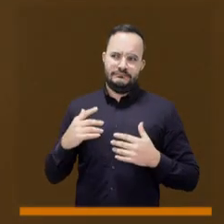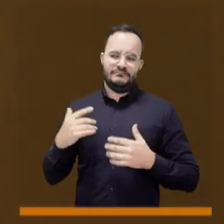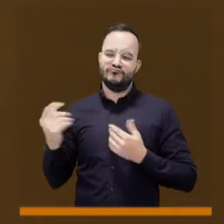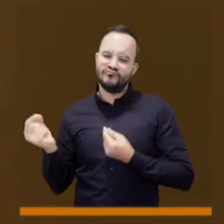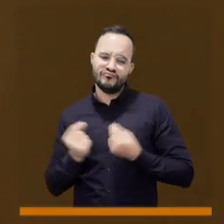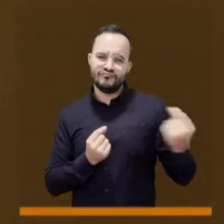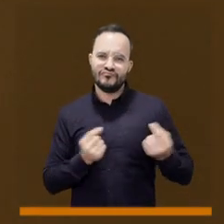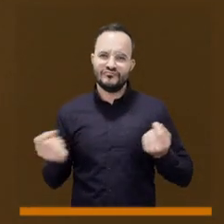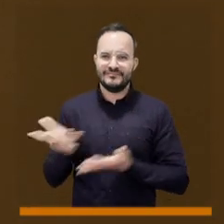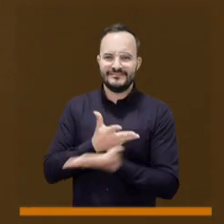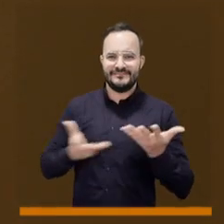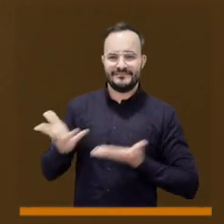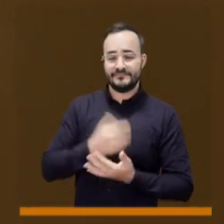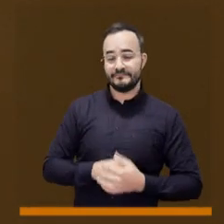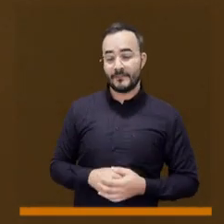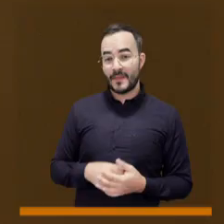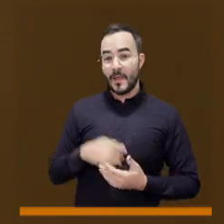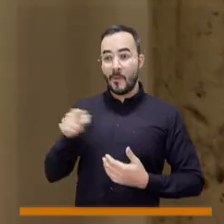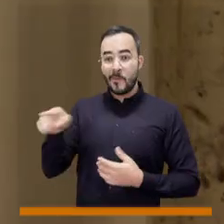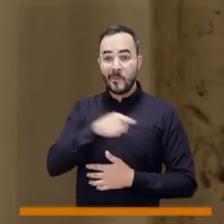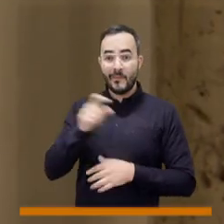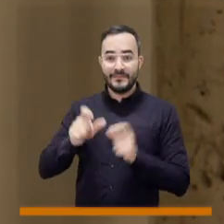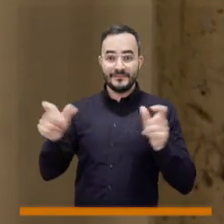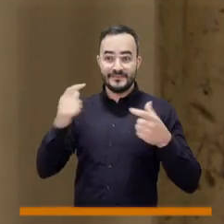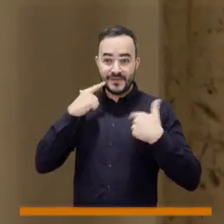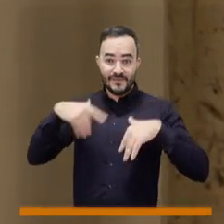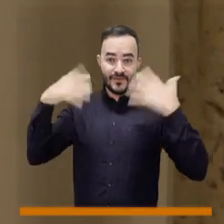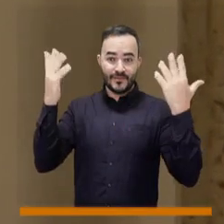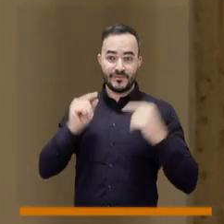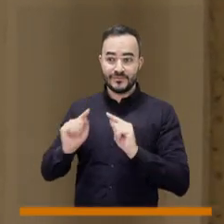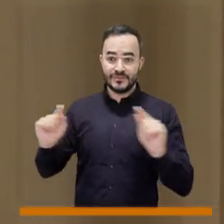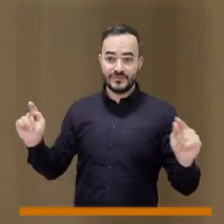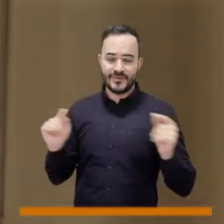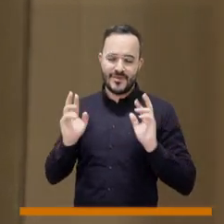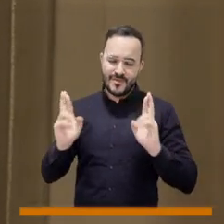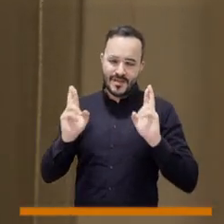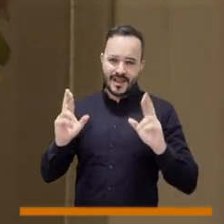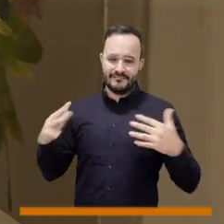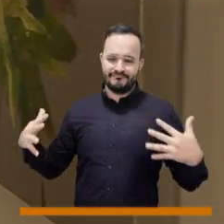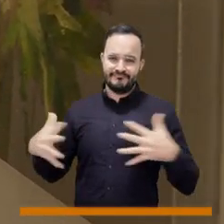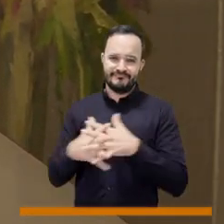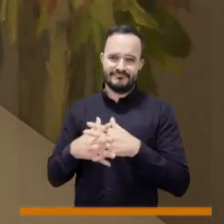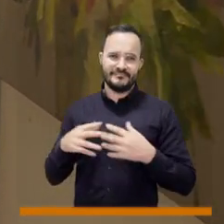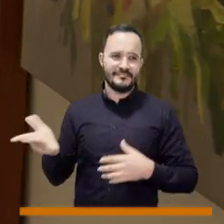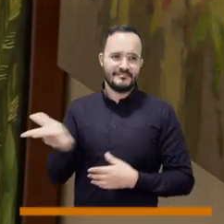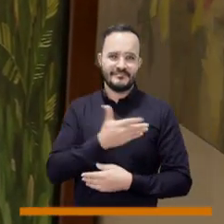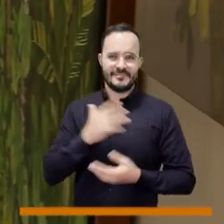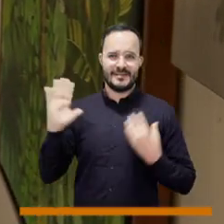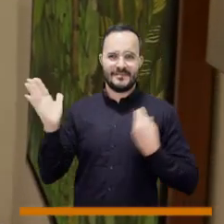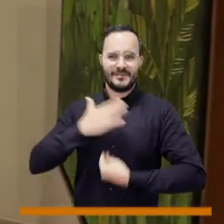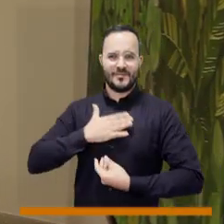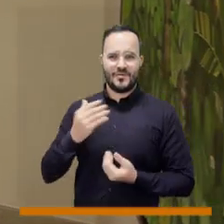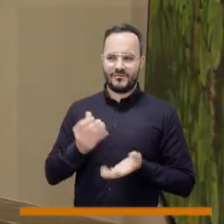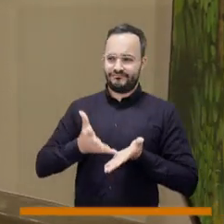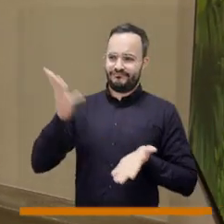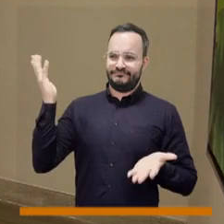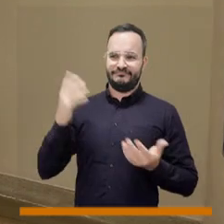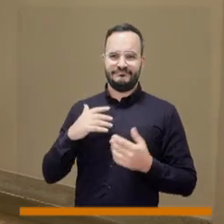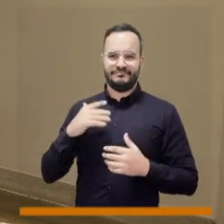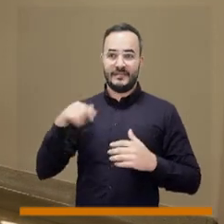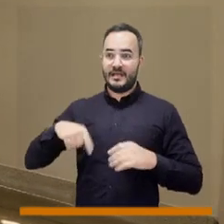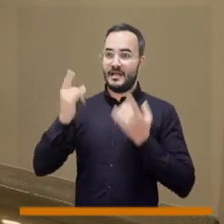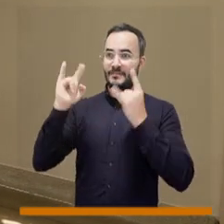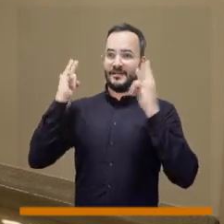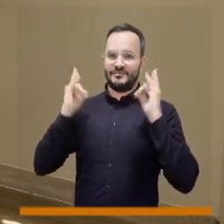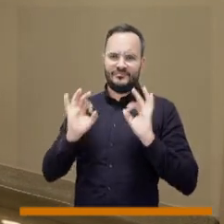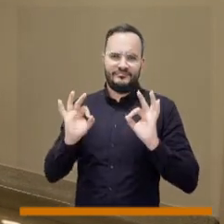querido que esa mezcla de los artistas puedan hacer enriquecer sobre todo el patrimonio cultural de acá del Palacio,